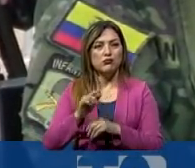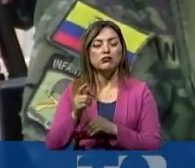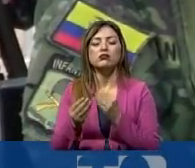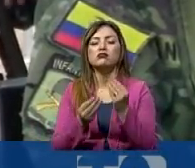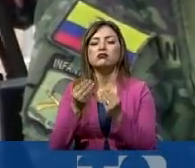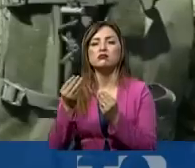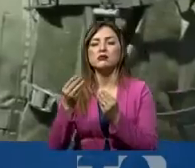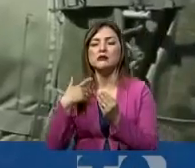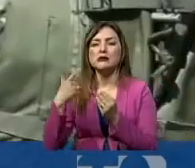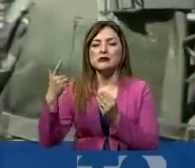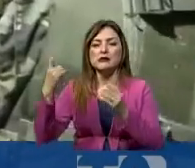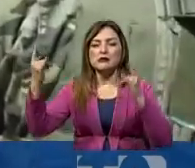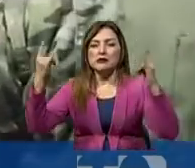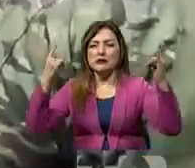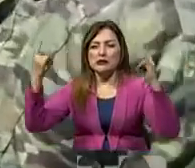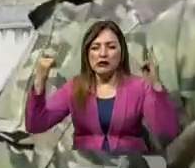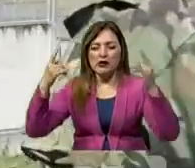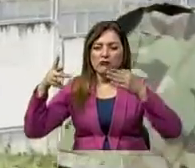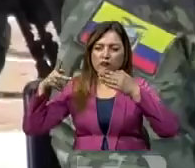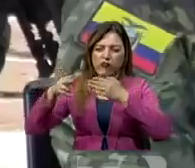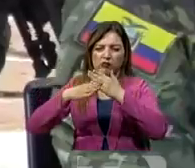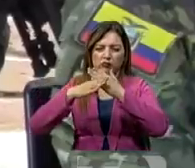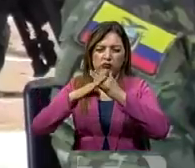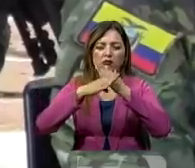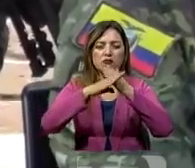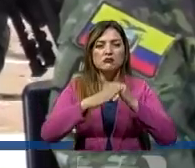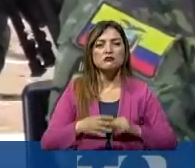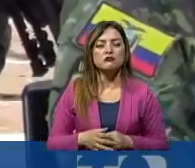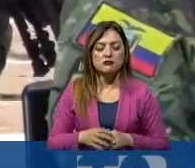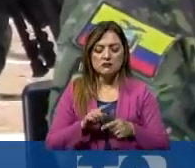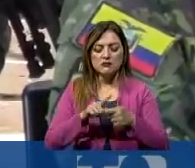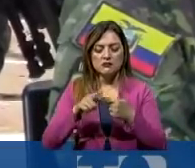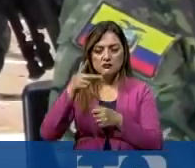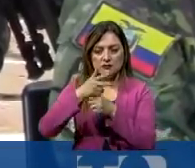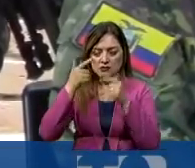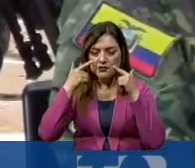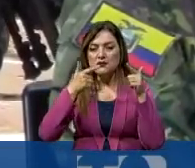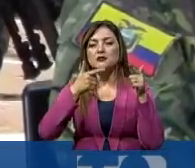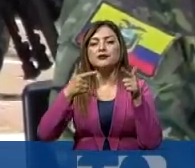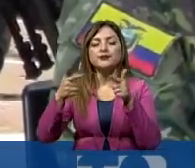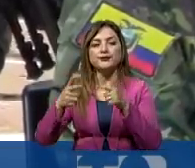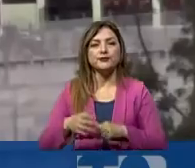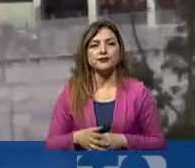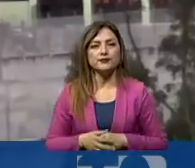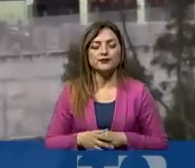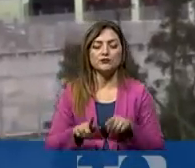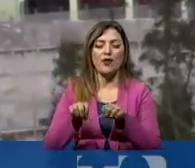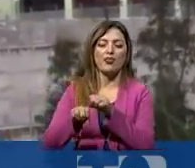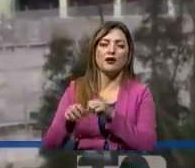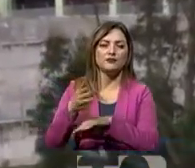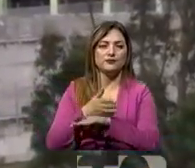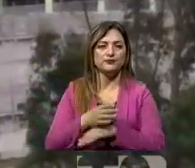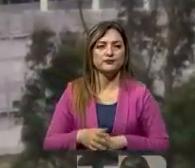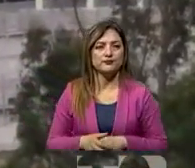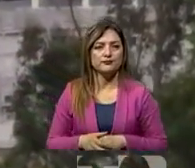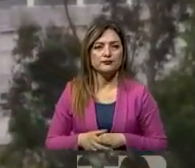estamos trabajando también de manera inmediata. De igual manera, también se van a instalar cámaras de videovigilancia, las mismas que han sido afectadas. La alerta por ahora